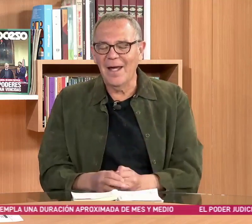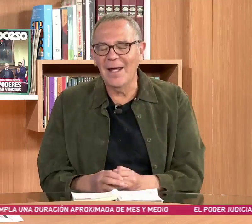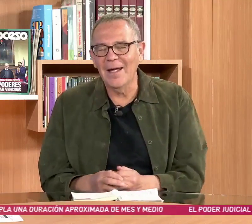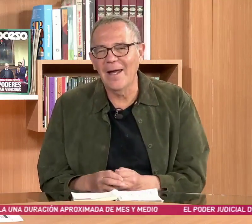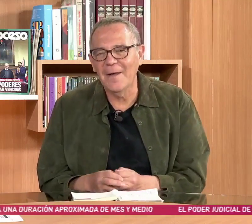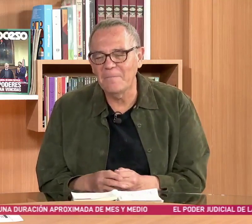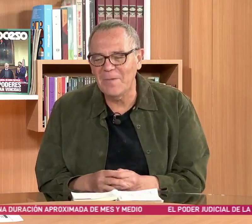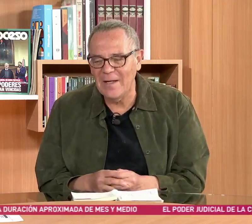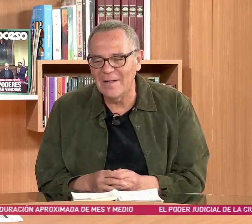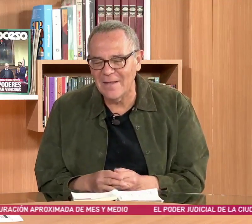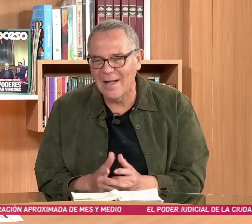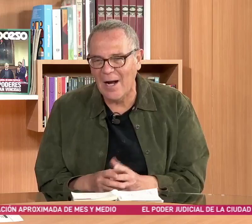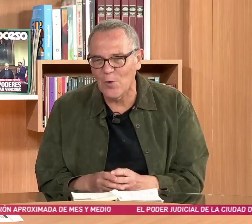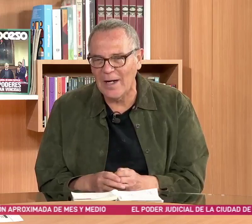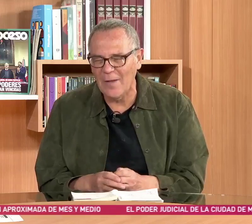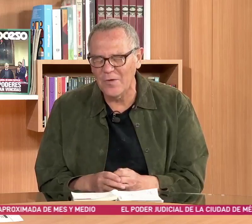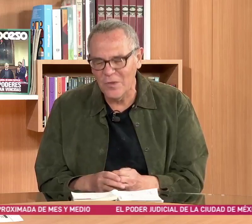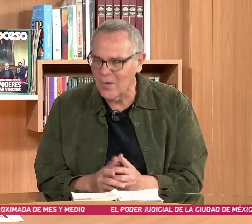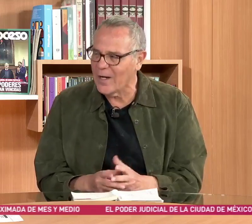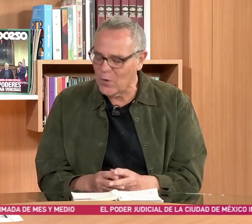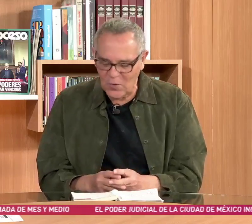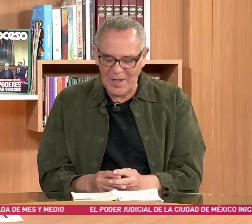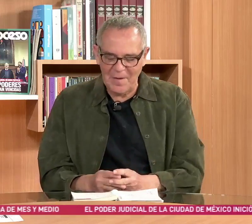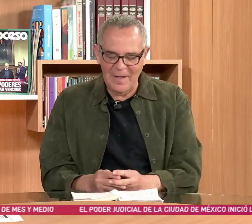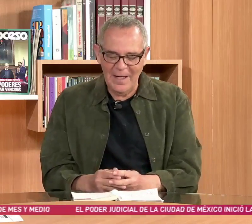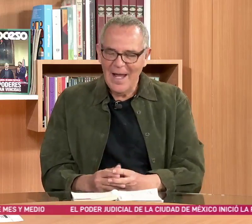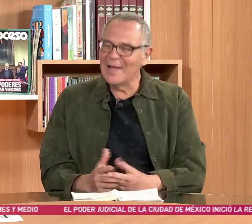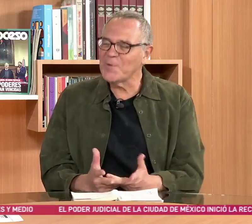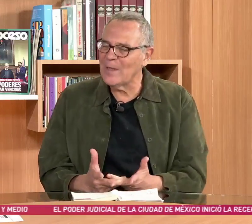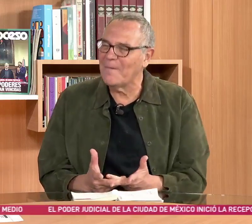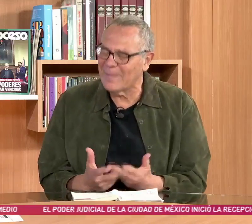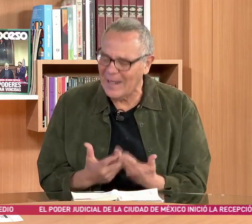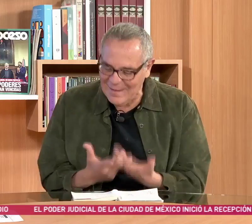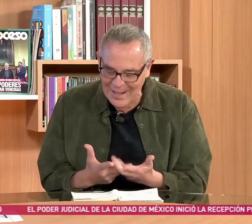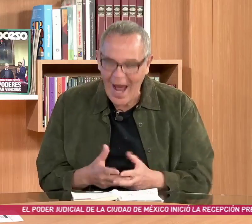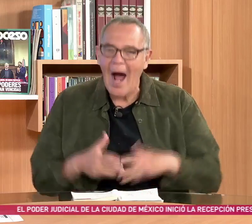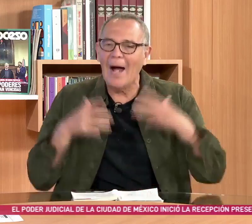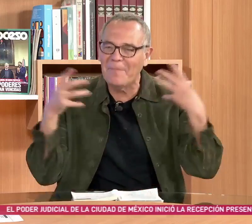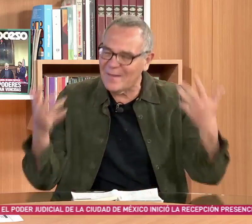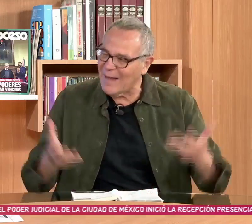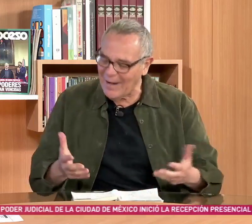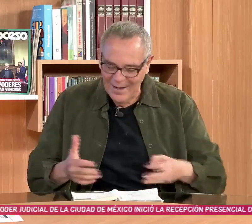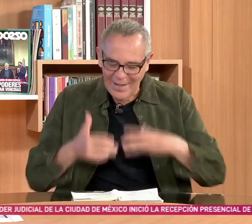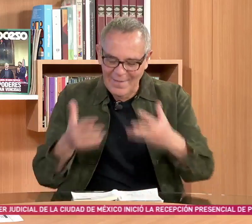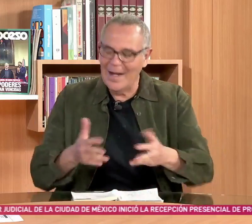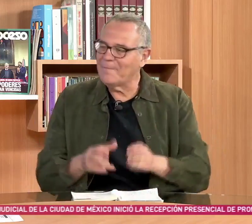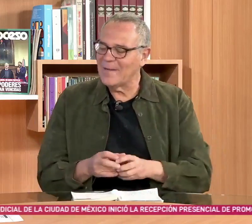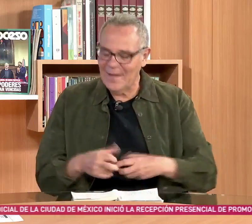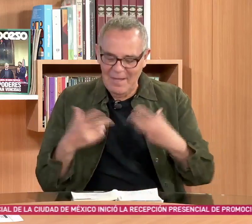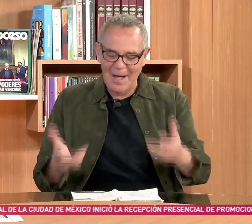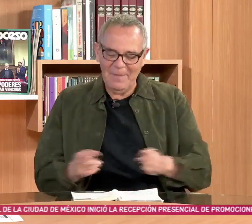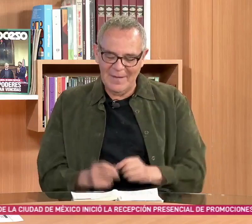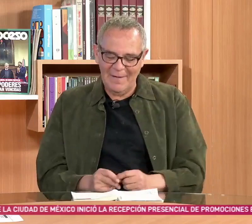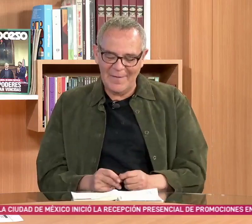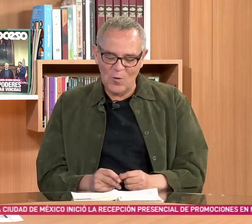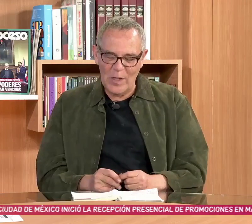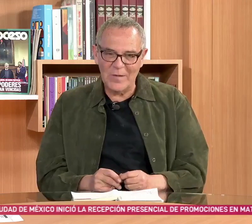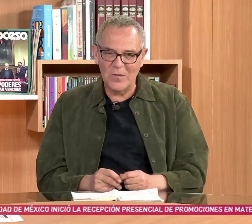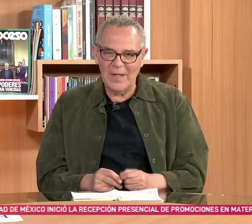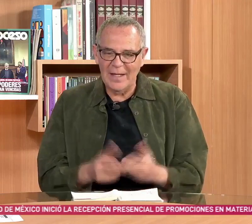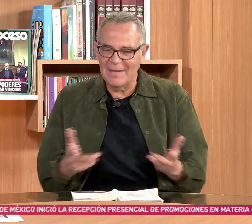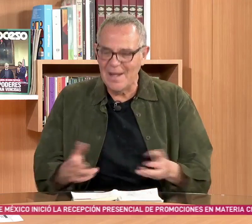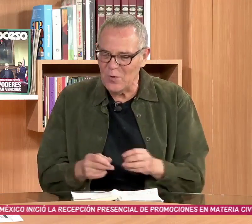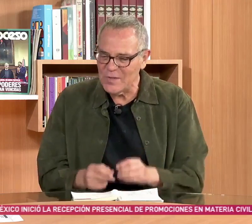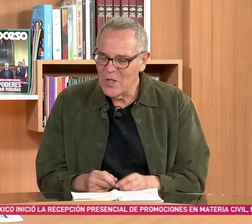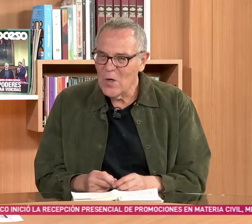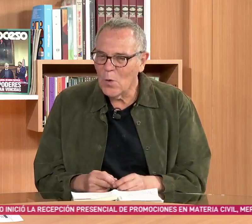supuesto. que vivir es estar acorralado. Yo no creo, yo creo que vivir es un gran placer a pesar de la pandemia y a pesar de todo esto.